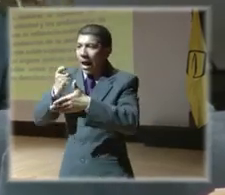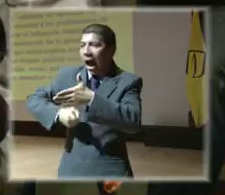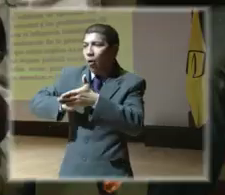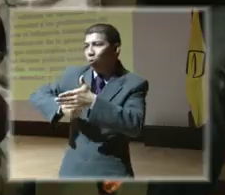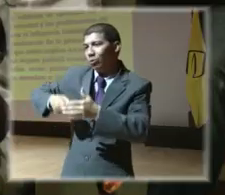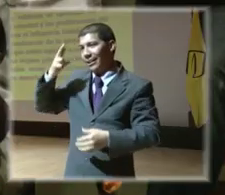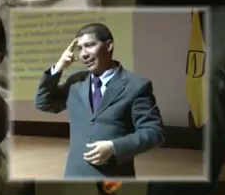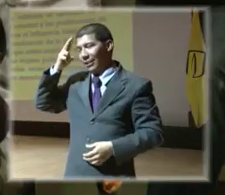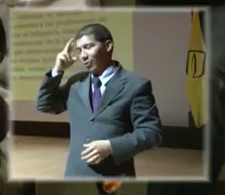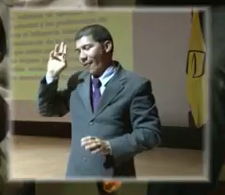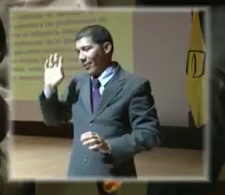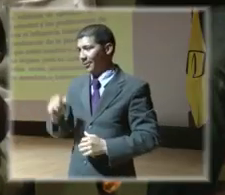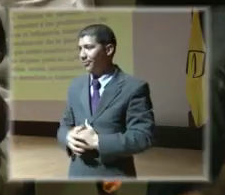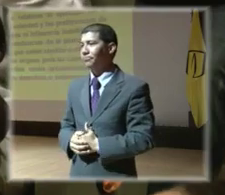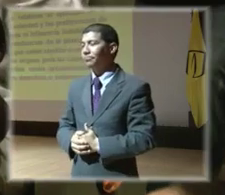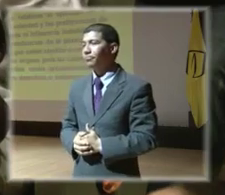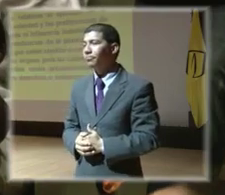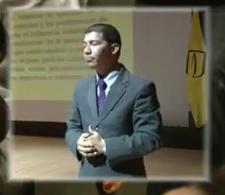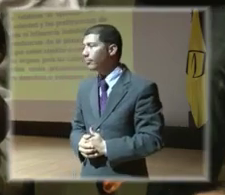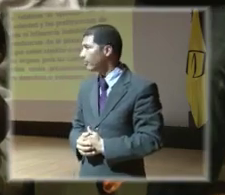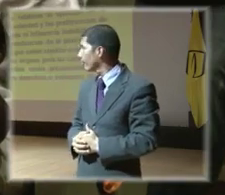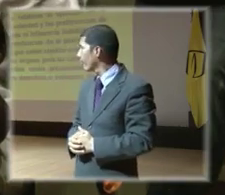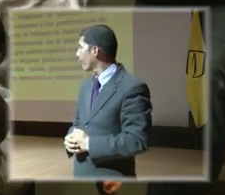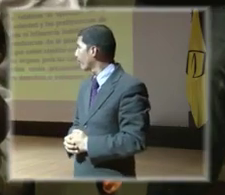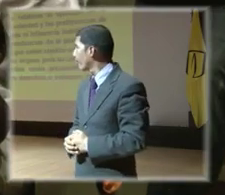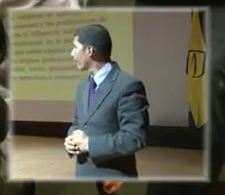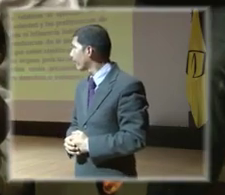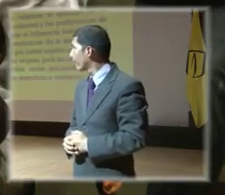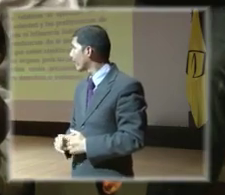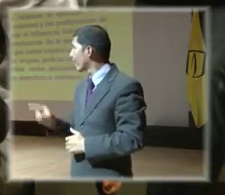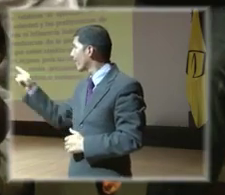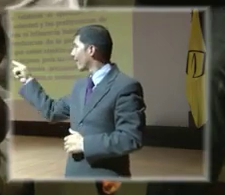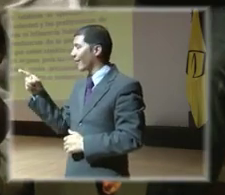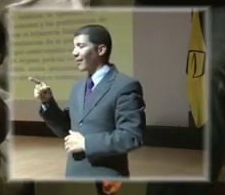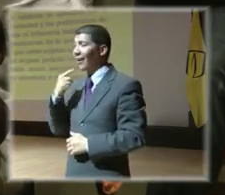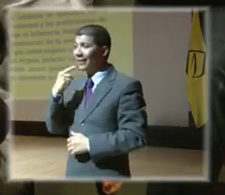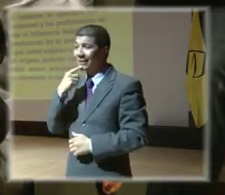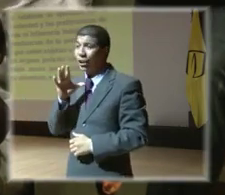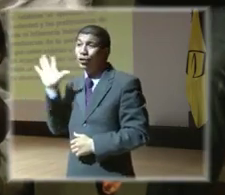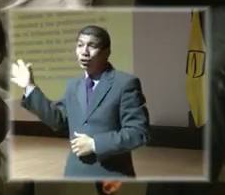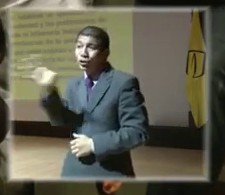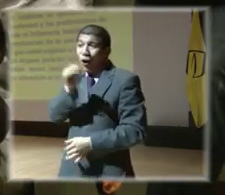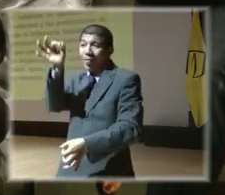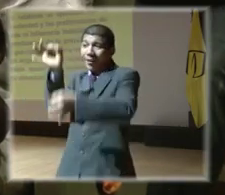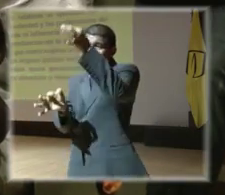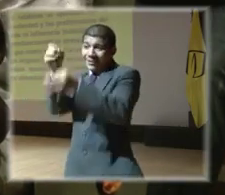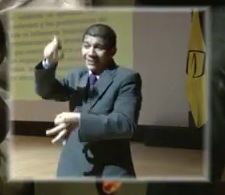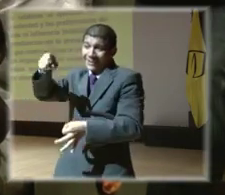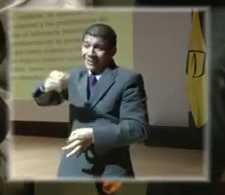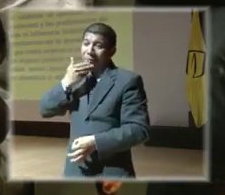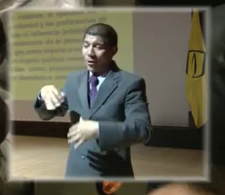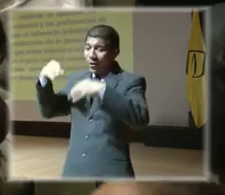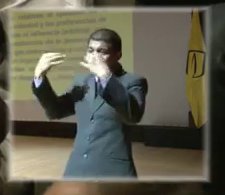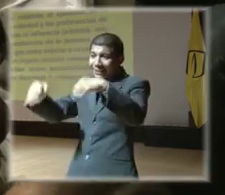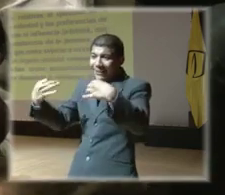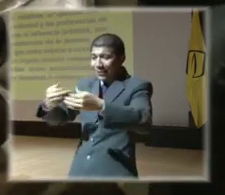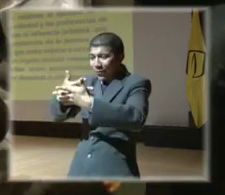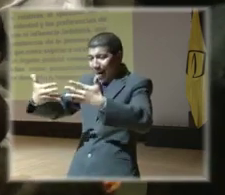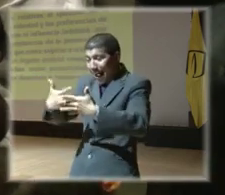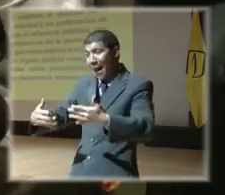además, ¿a quién no le gustaría que todas las sentencias judiciales fueran escritas en lenguaje sencillo? O sea, no es una cuestión